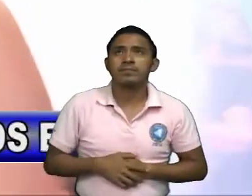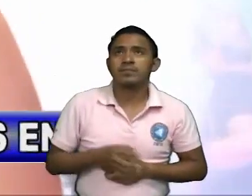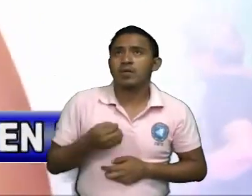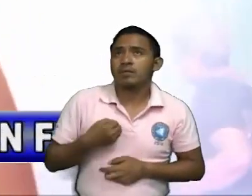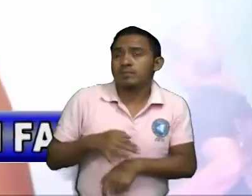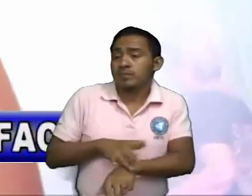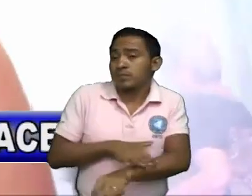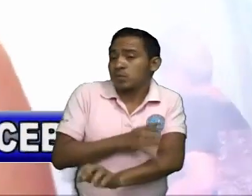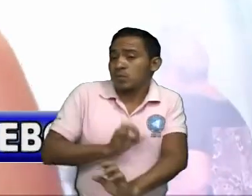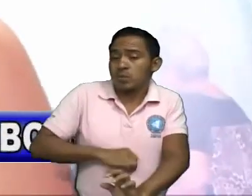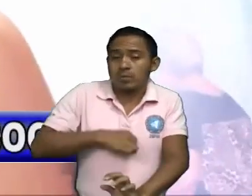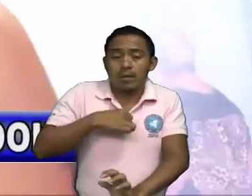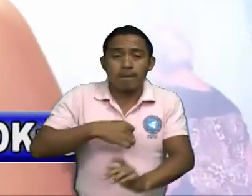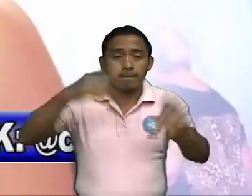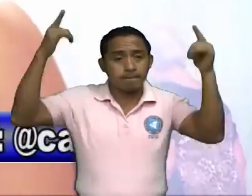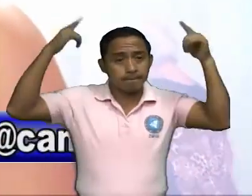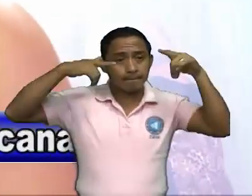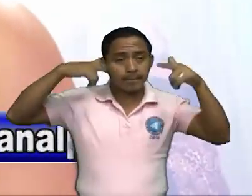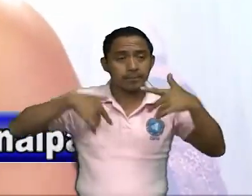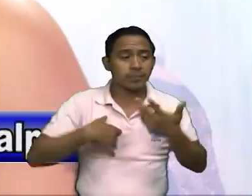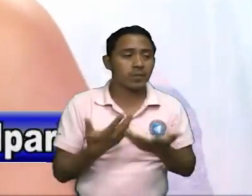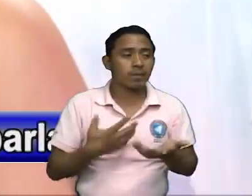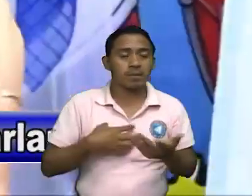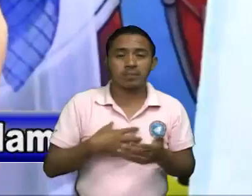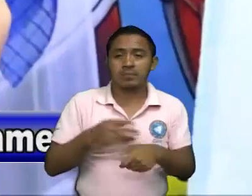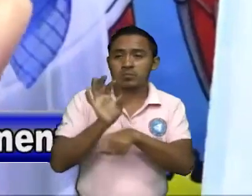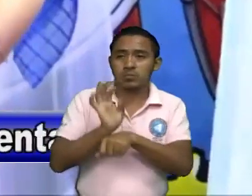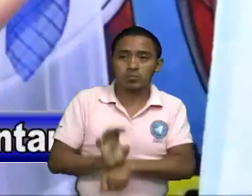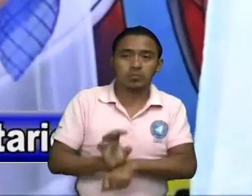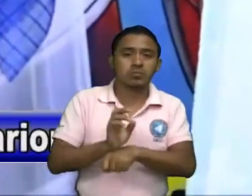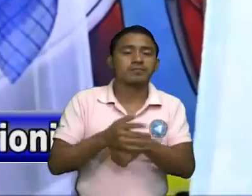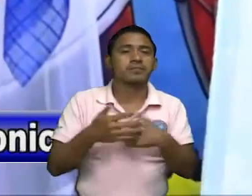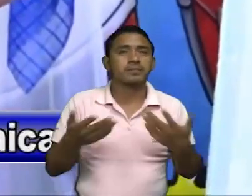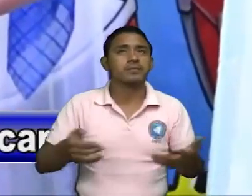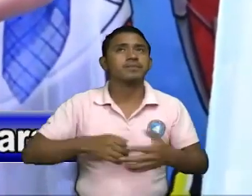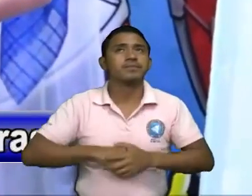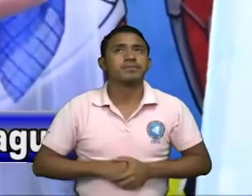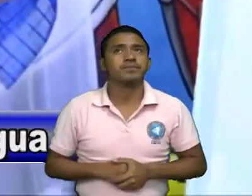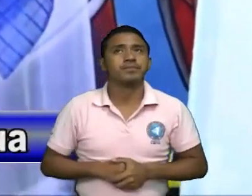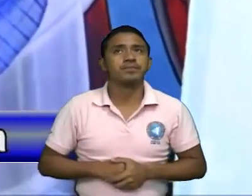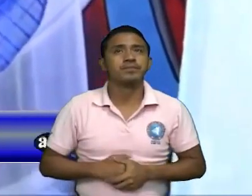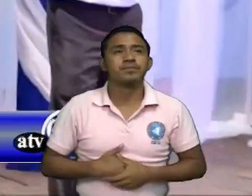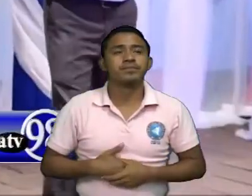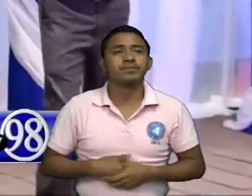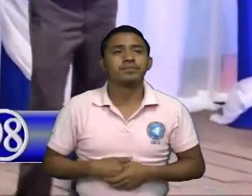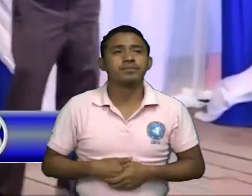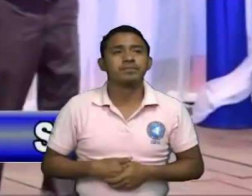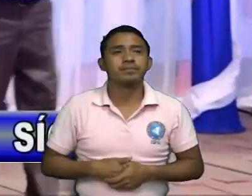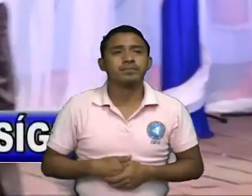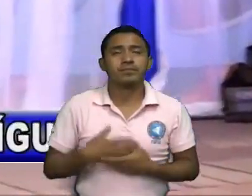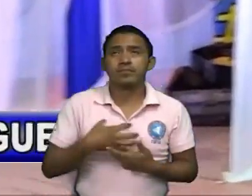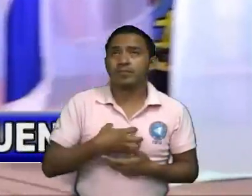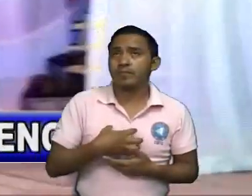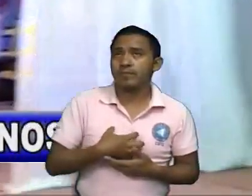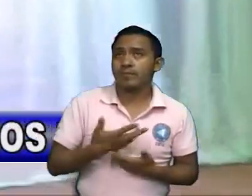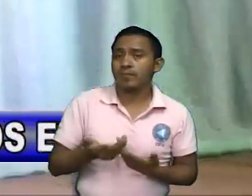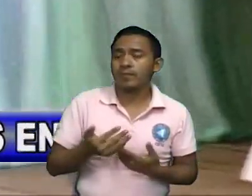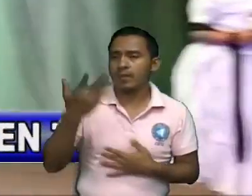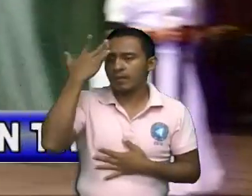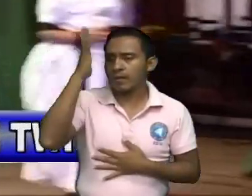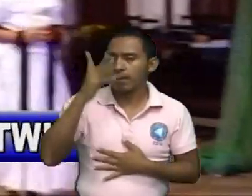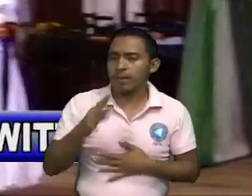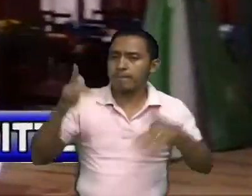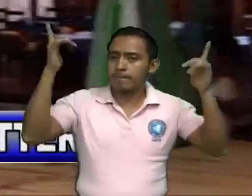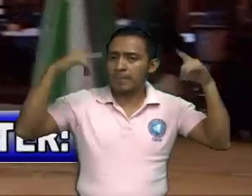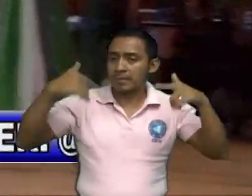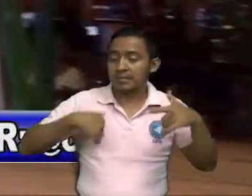de representar a mi Masaya con todas estas costumbres y tradiciones. Estoy muy feliz de saber que Masaya ya